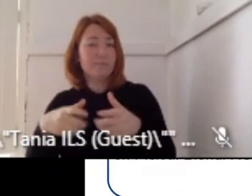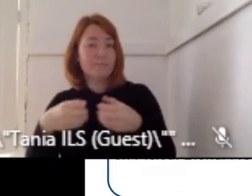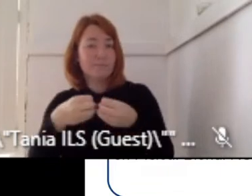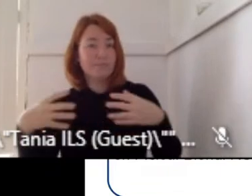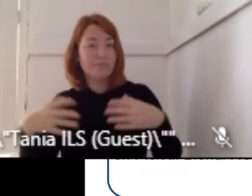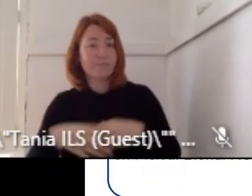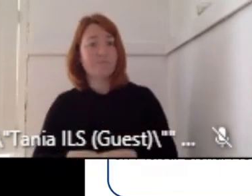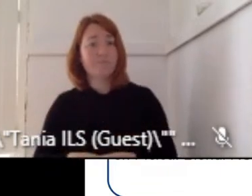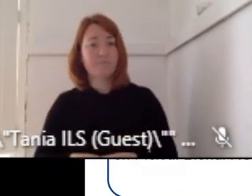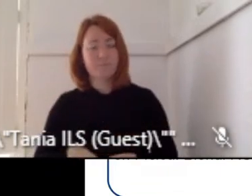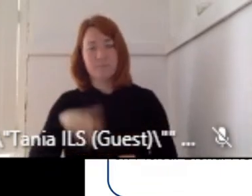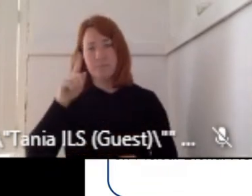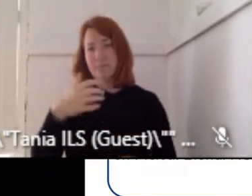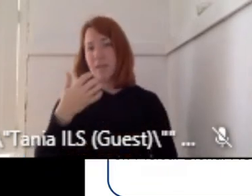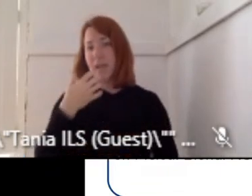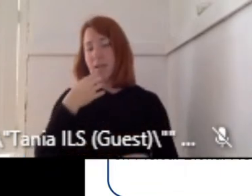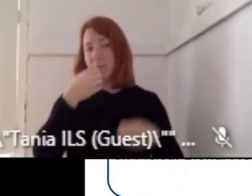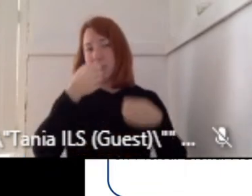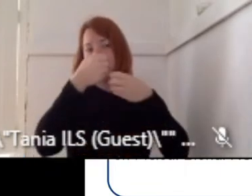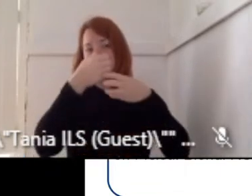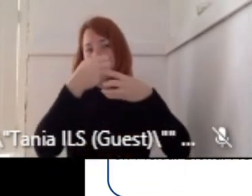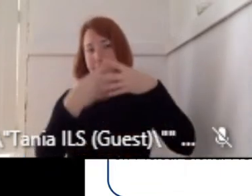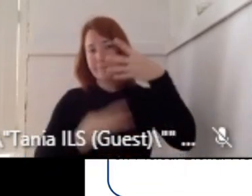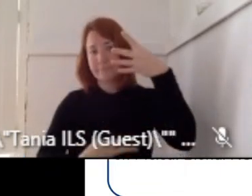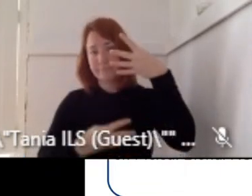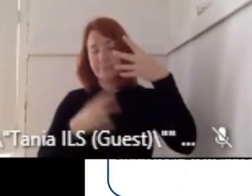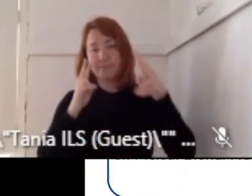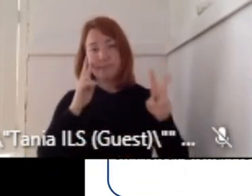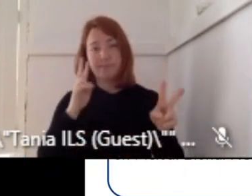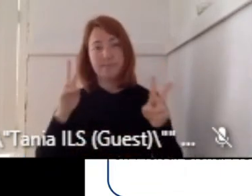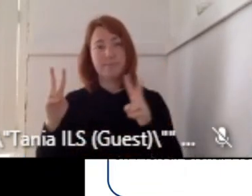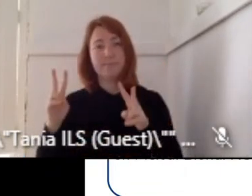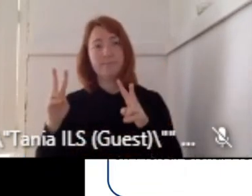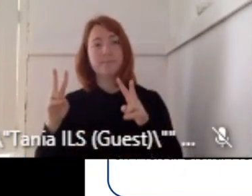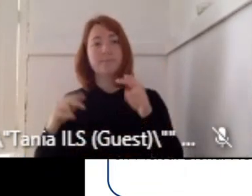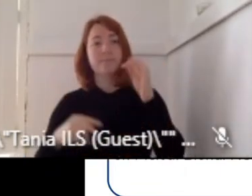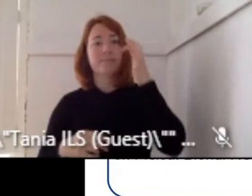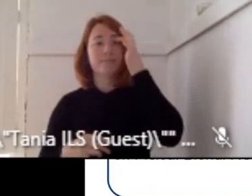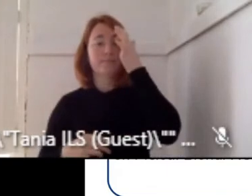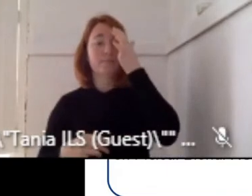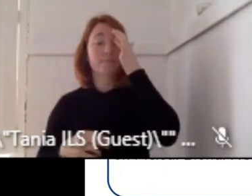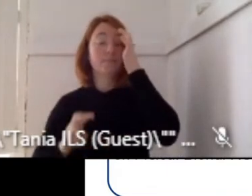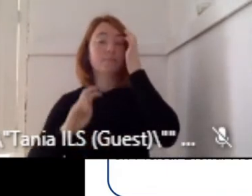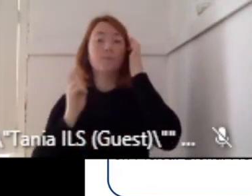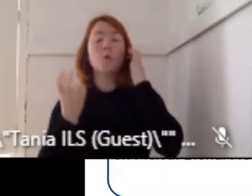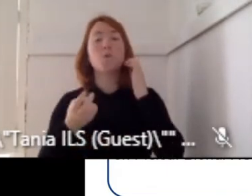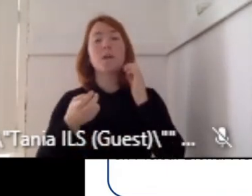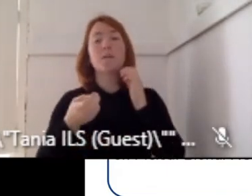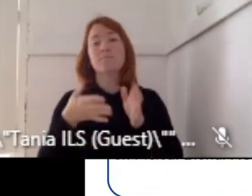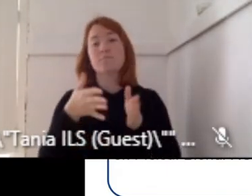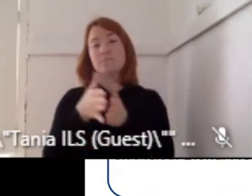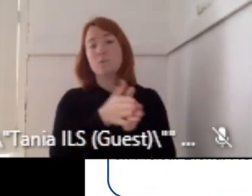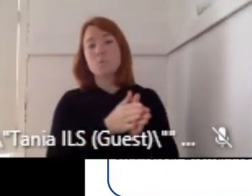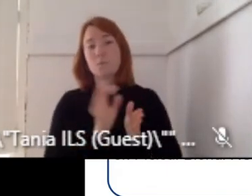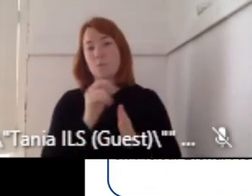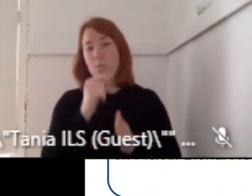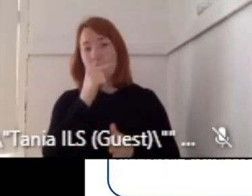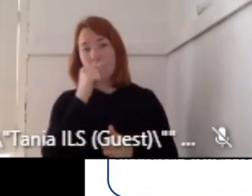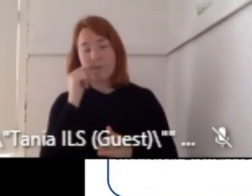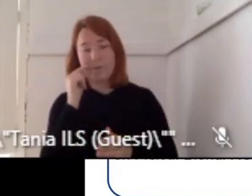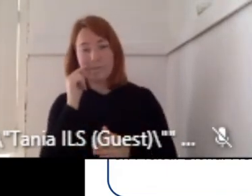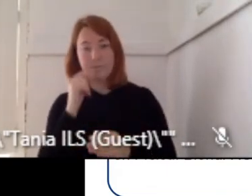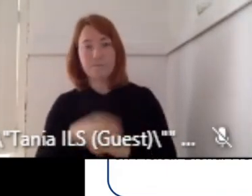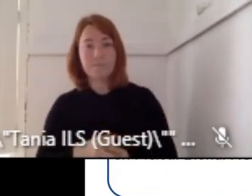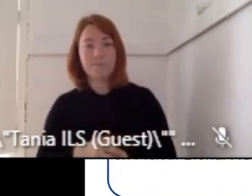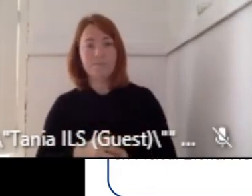como podéis ver en esta transparencia, llevado a cabo por otras compañeras o compañeros. Por ejemplo,